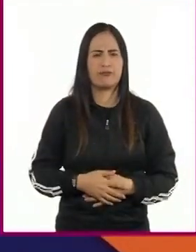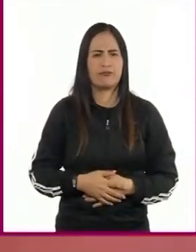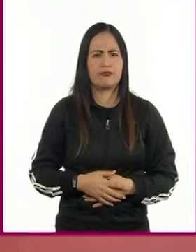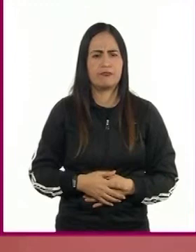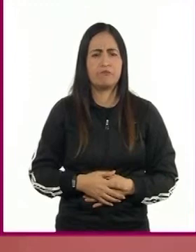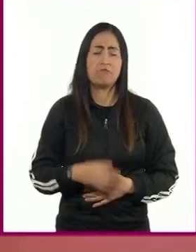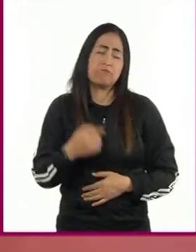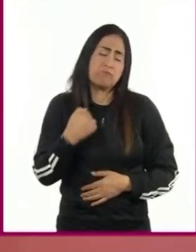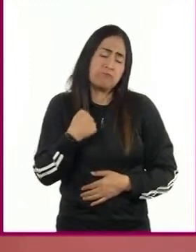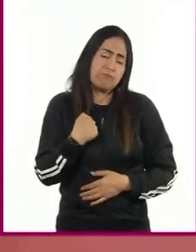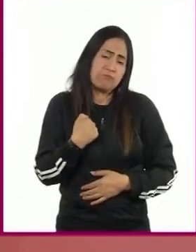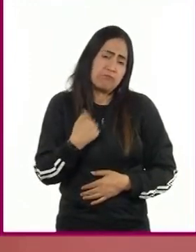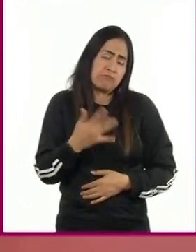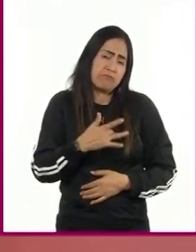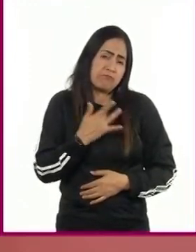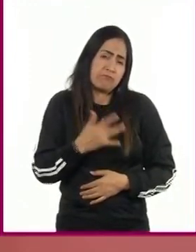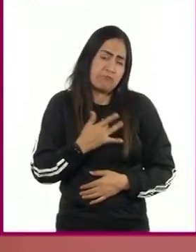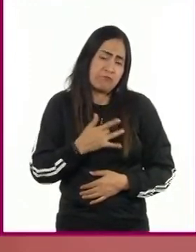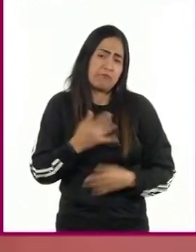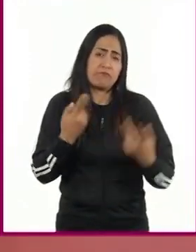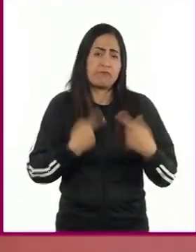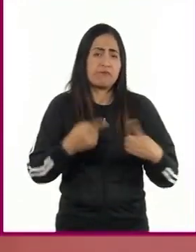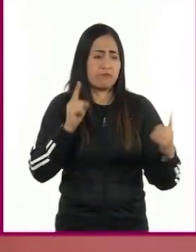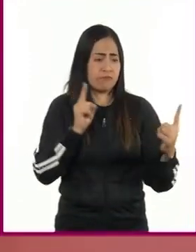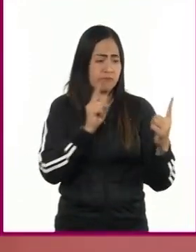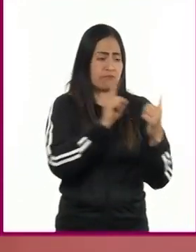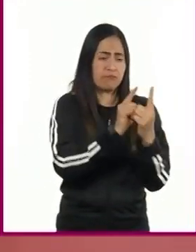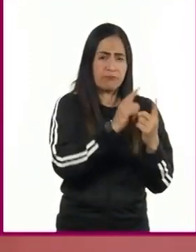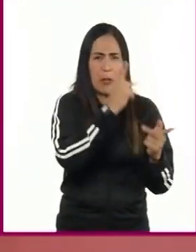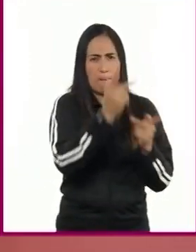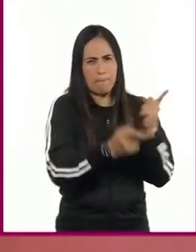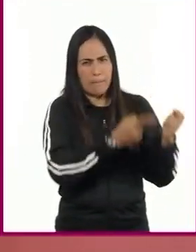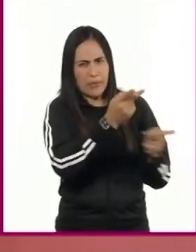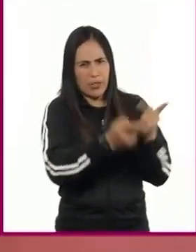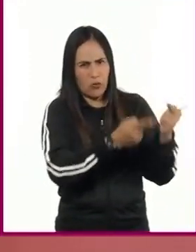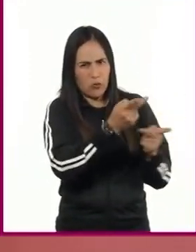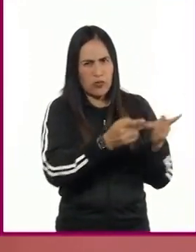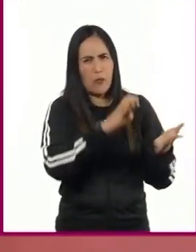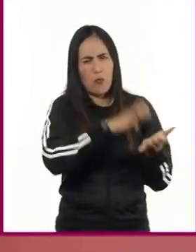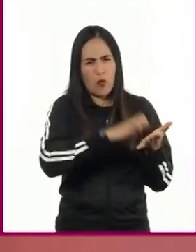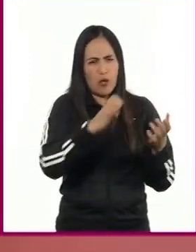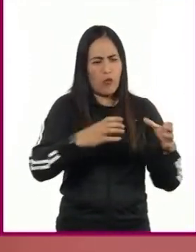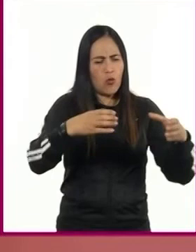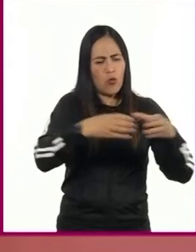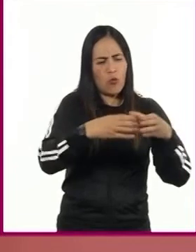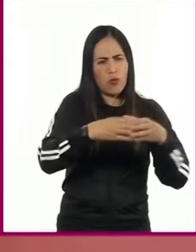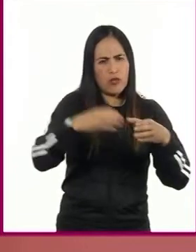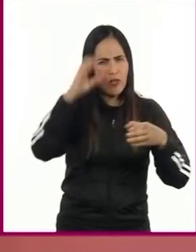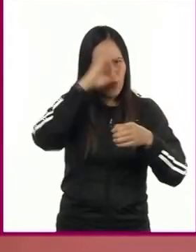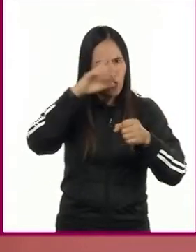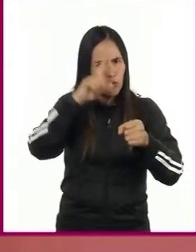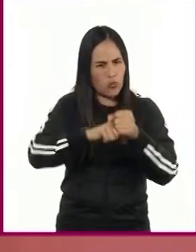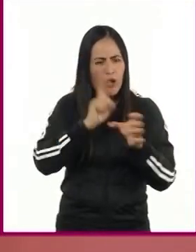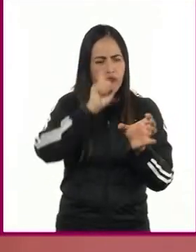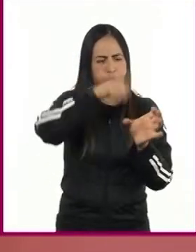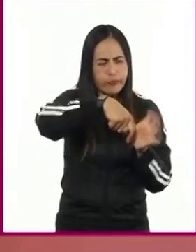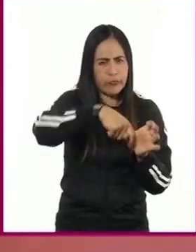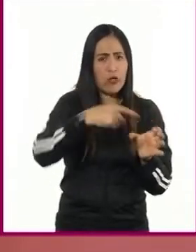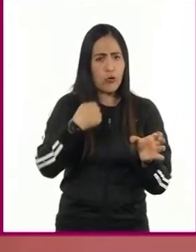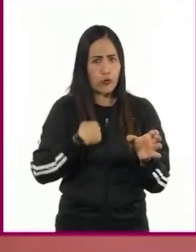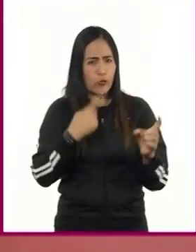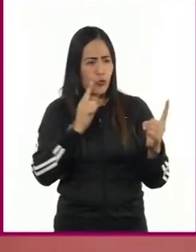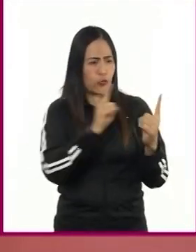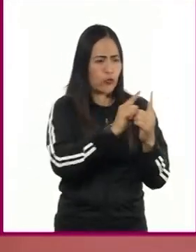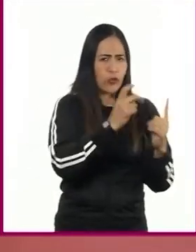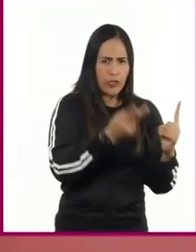Pues yo diría que se podría entrevistar a una persona que pertenezca a alguna de las comunidades culturales de México o que sea especialista